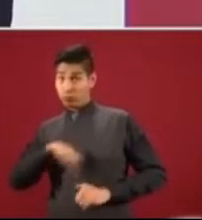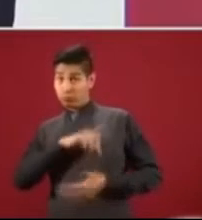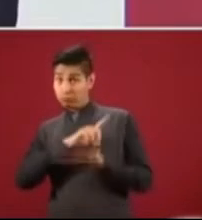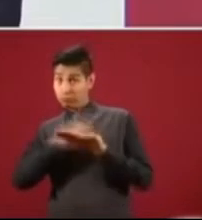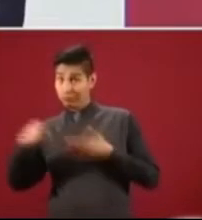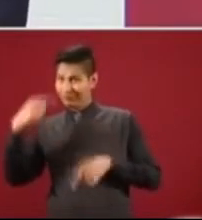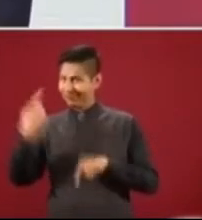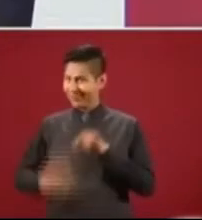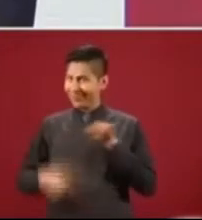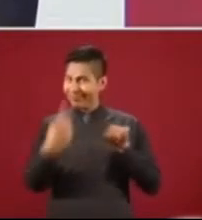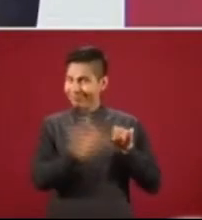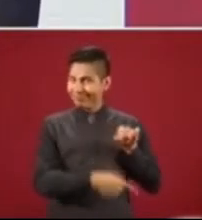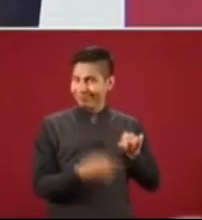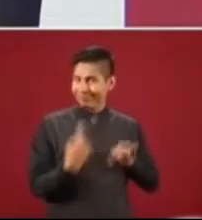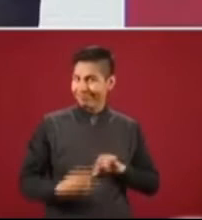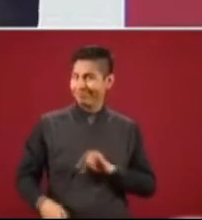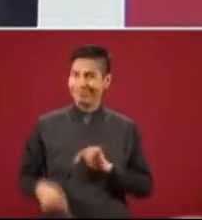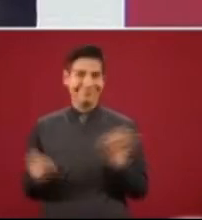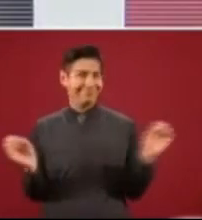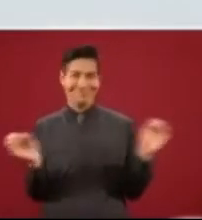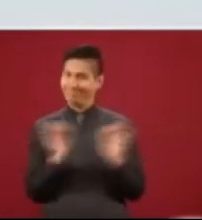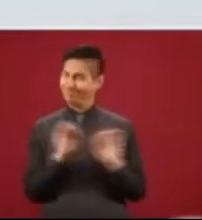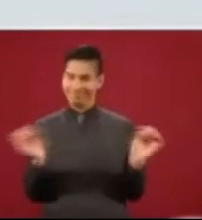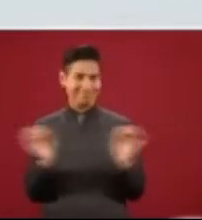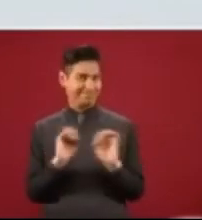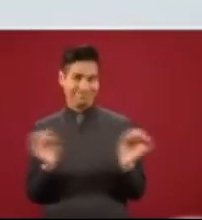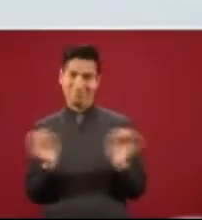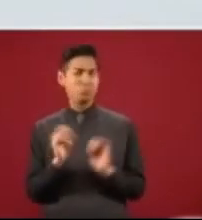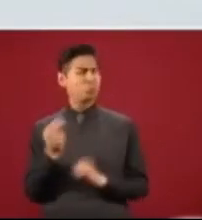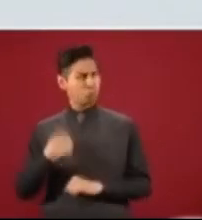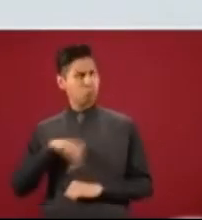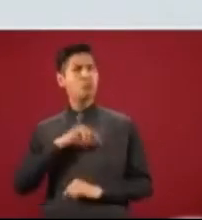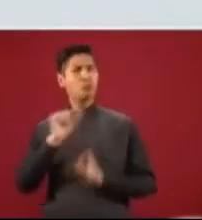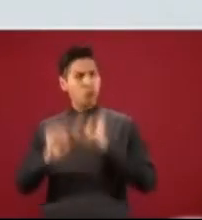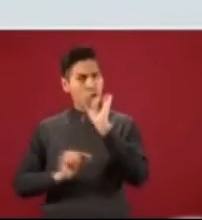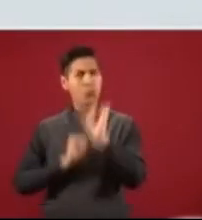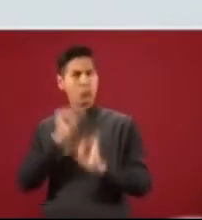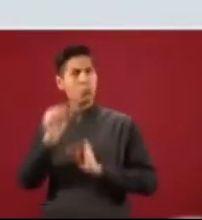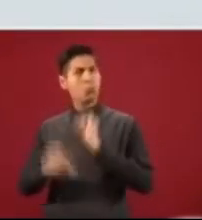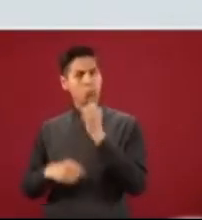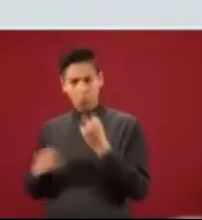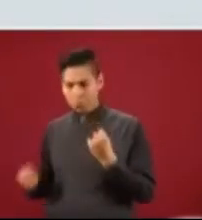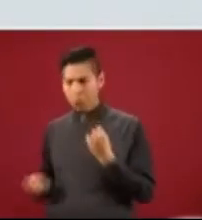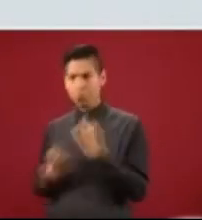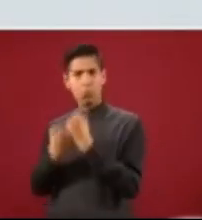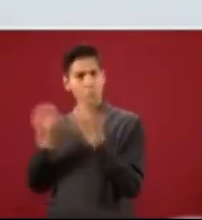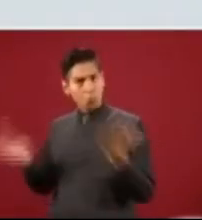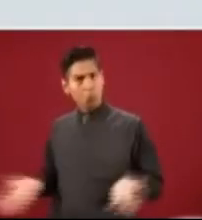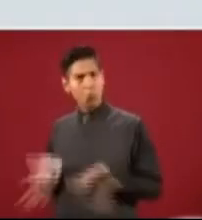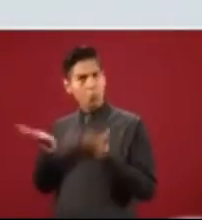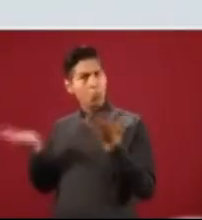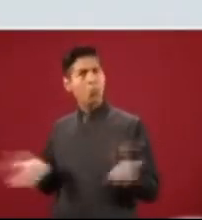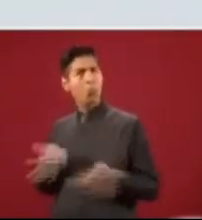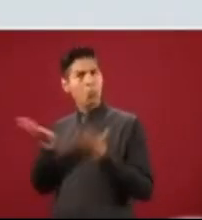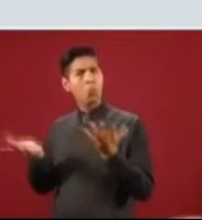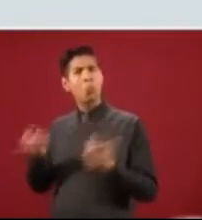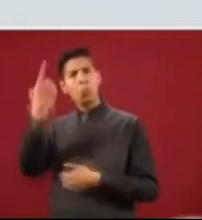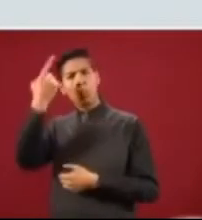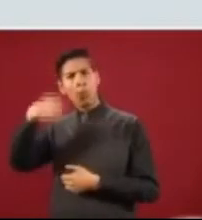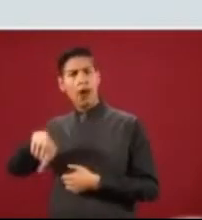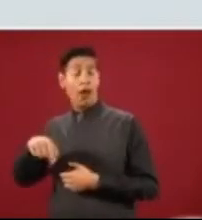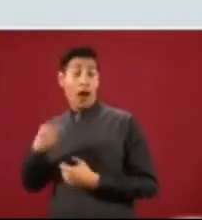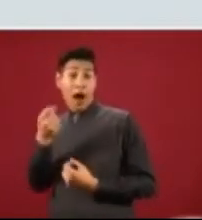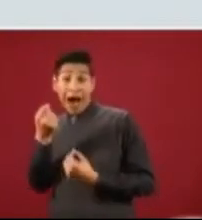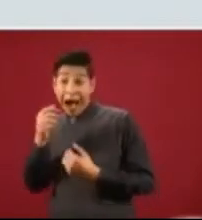derechos. Todo lo contrario, vamos a ir aumentando y lo vamos a hacer en algunos casos de manera muy